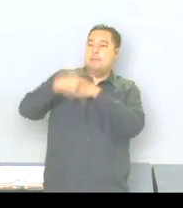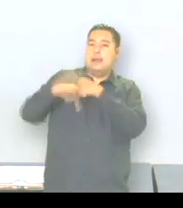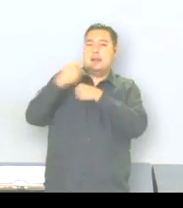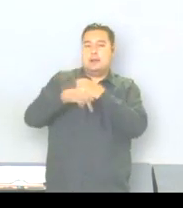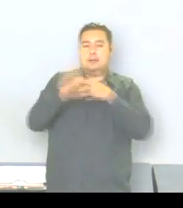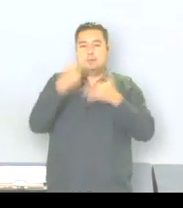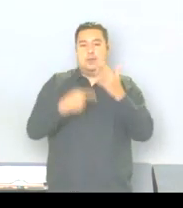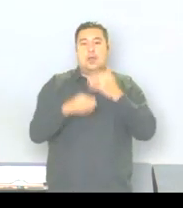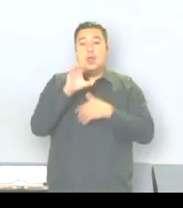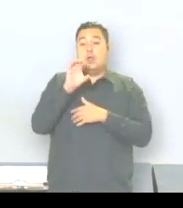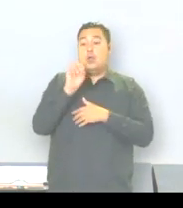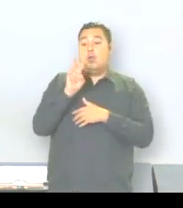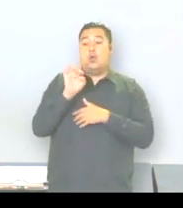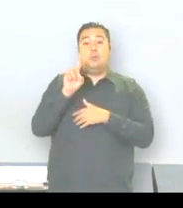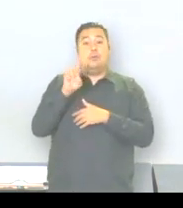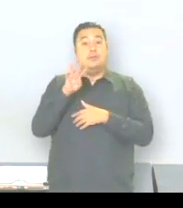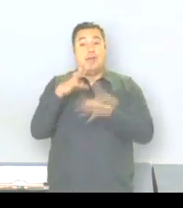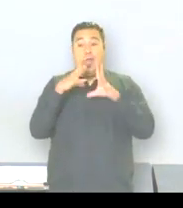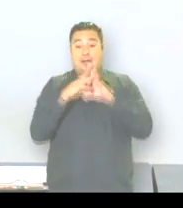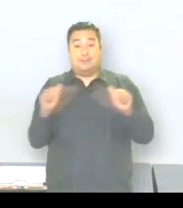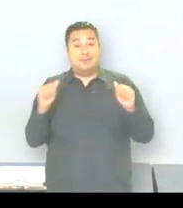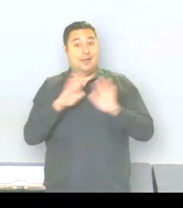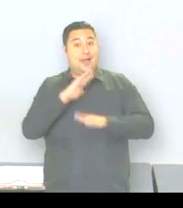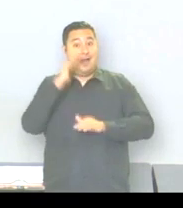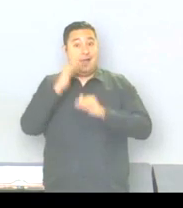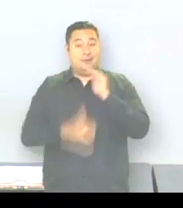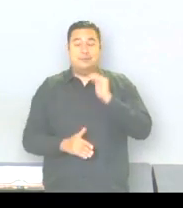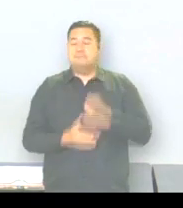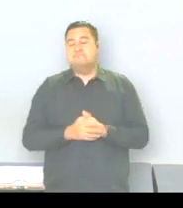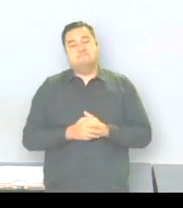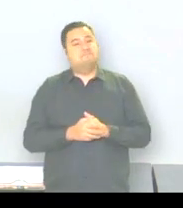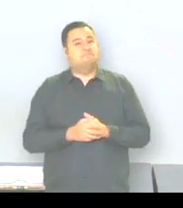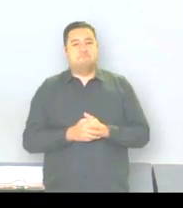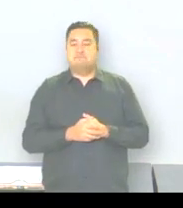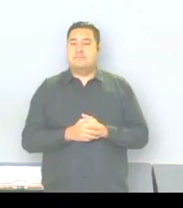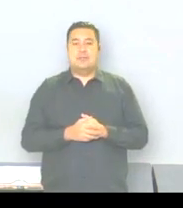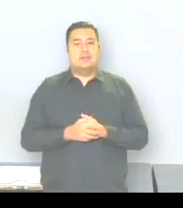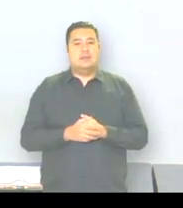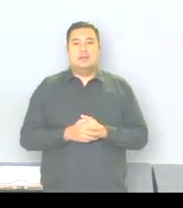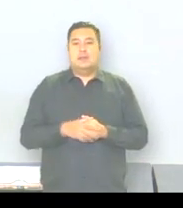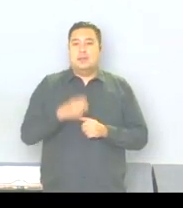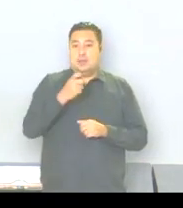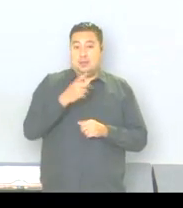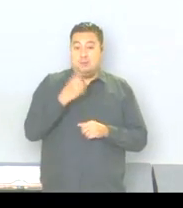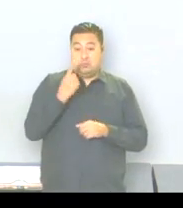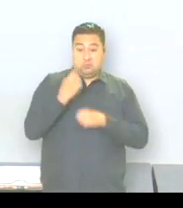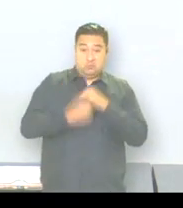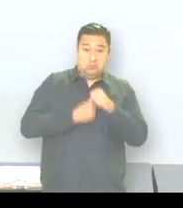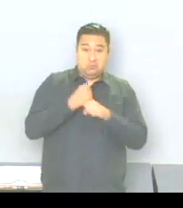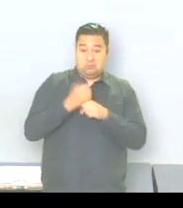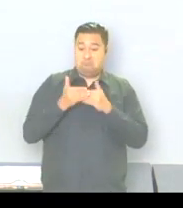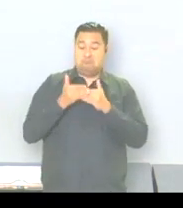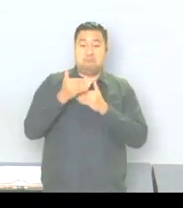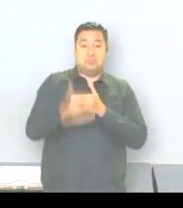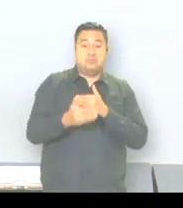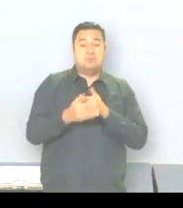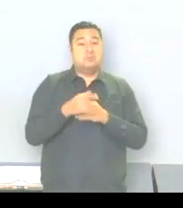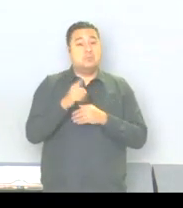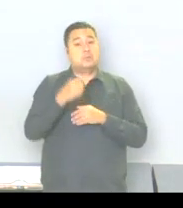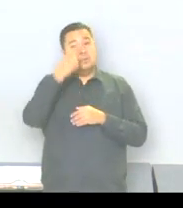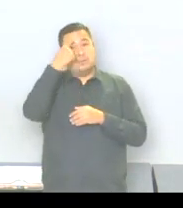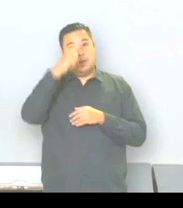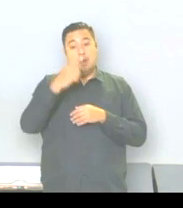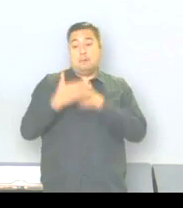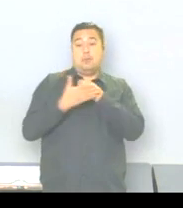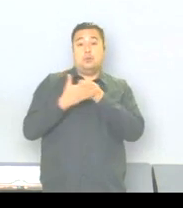El COVID-19 no se va a ir, no va a haber un momento, por lo menos no en ese y el siguiente año tal vez, en el que podamos